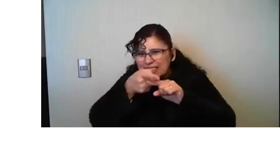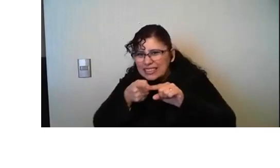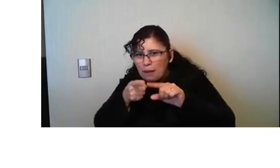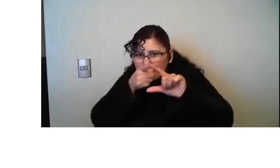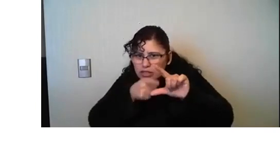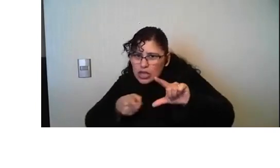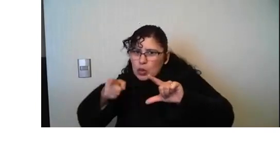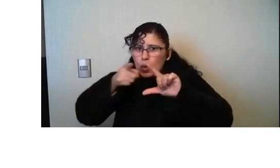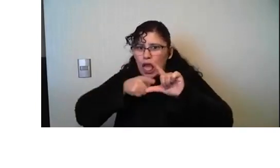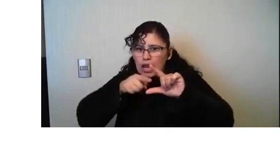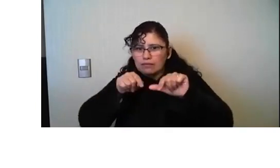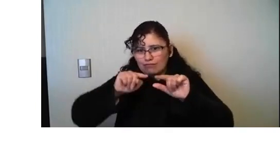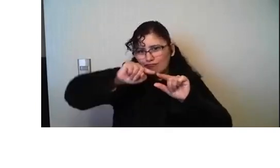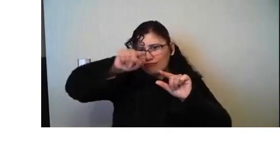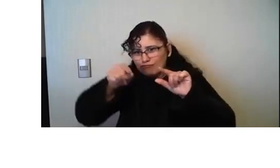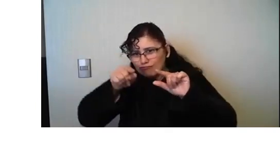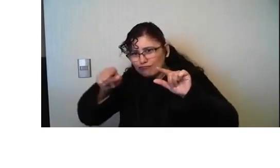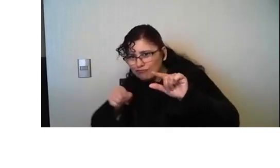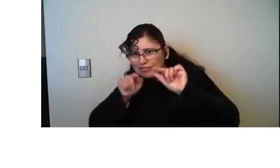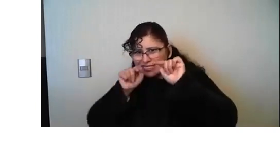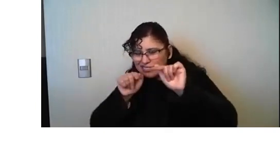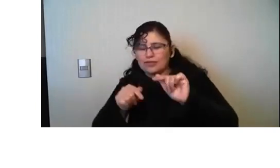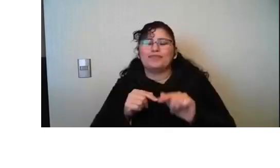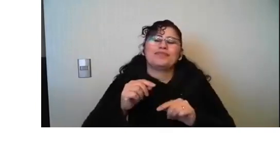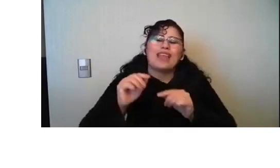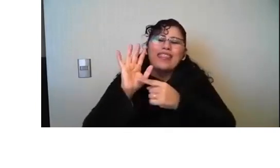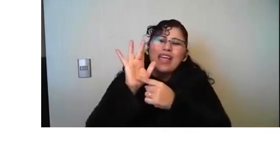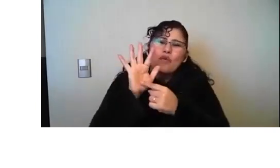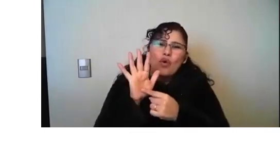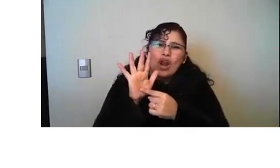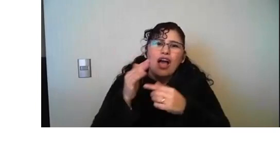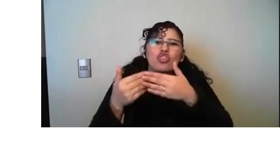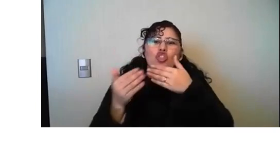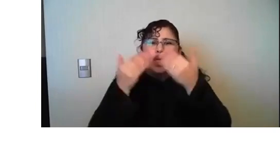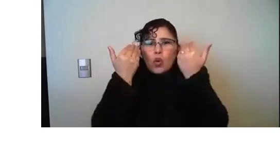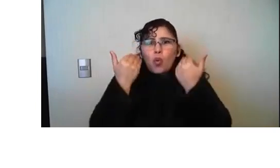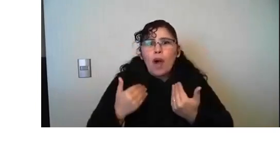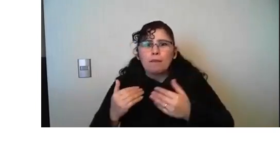se asocian a una neurona cuyo cuerpo está aquí, en color verde.